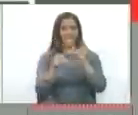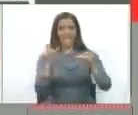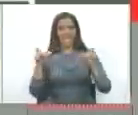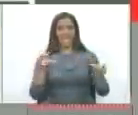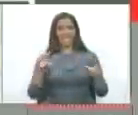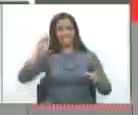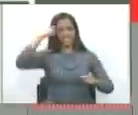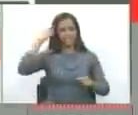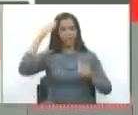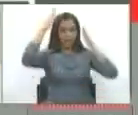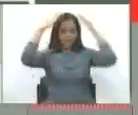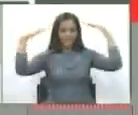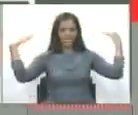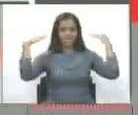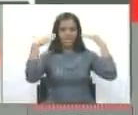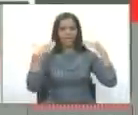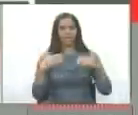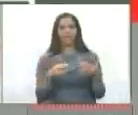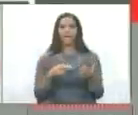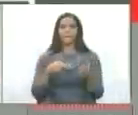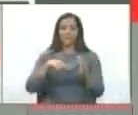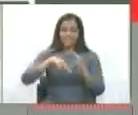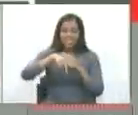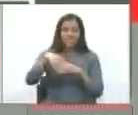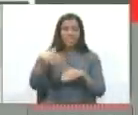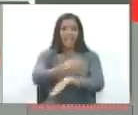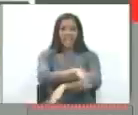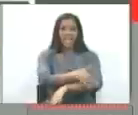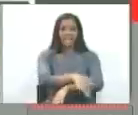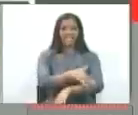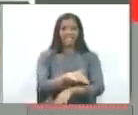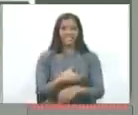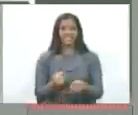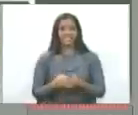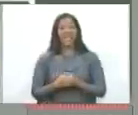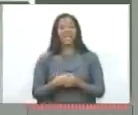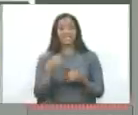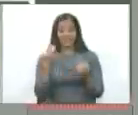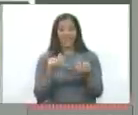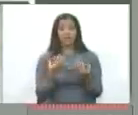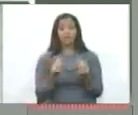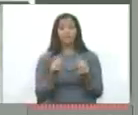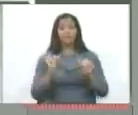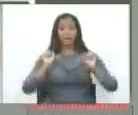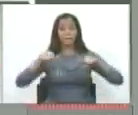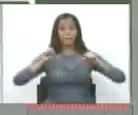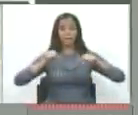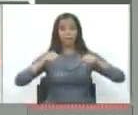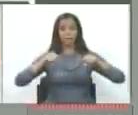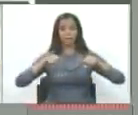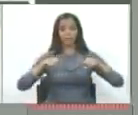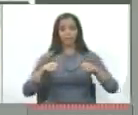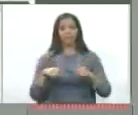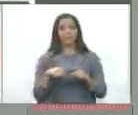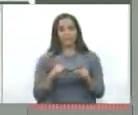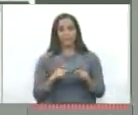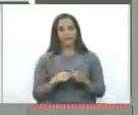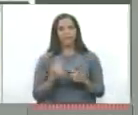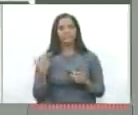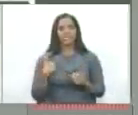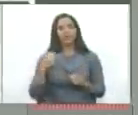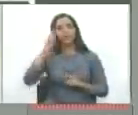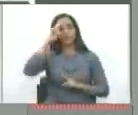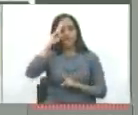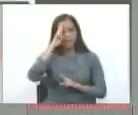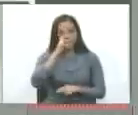de Vietnam. Para pasar una calle, presidente, hay que, porque en verdad una cantidad de motos. Pero tienen un respeto